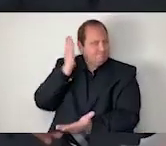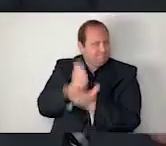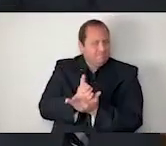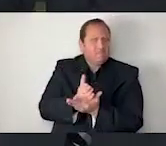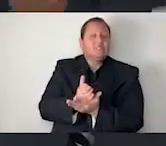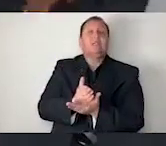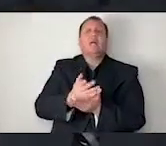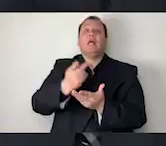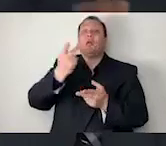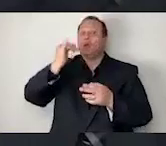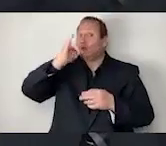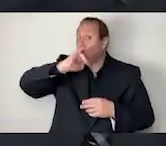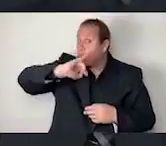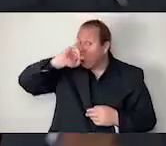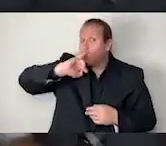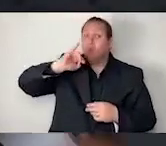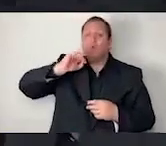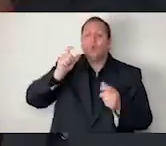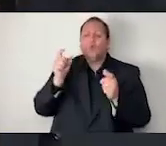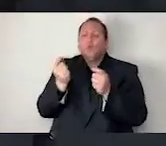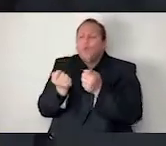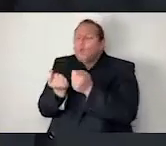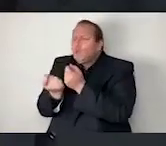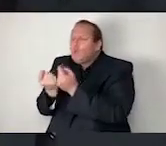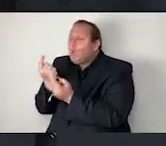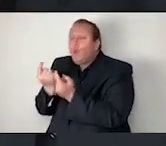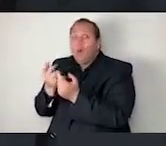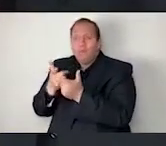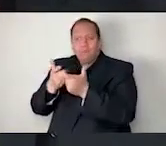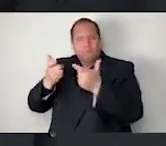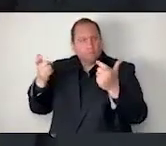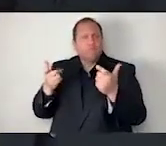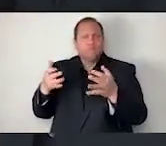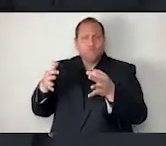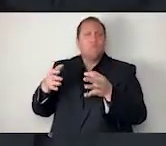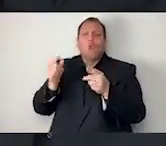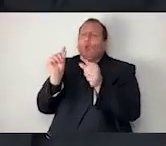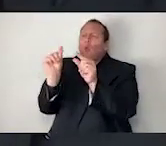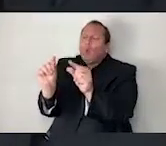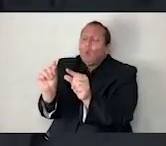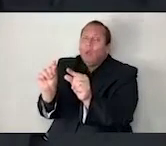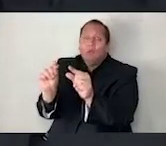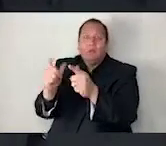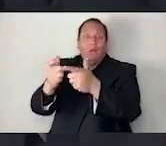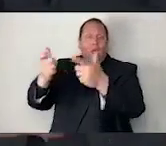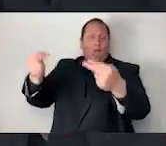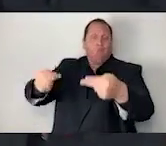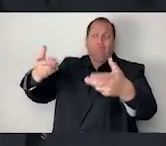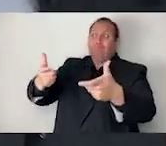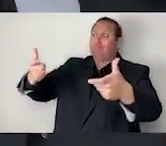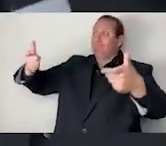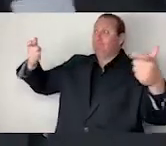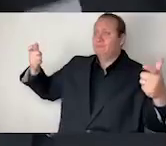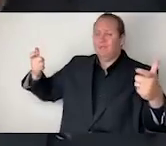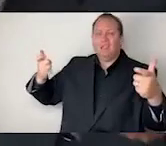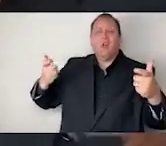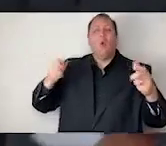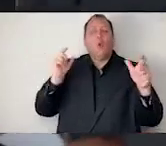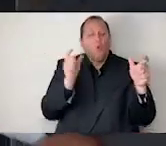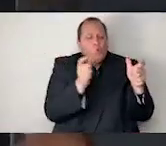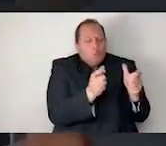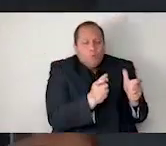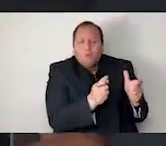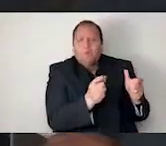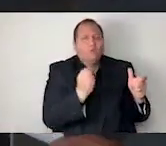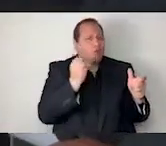trabajadores y que merecen la misma importancia tanto de una empresa que es de actividad no esencial alberga a 5000 empleados por